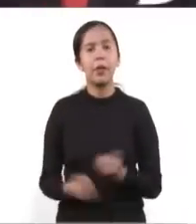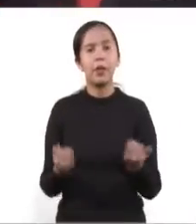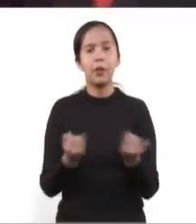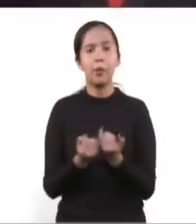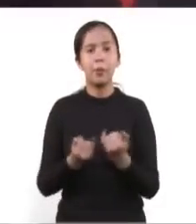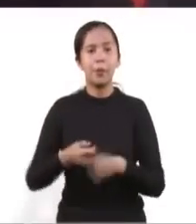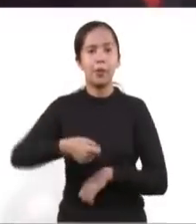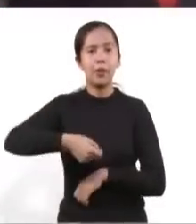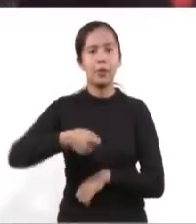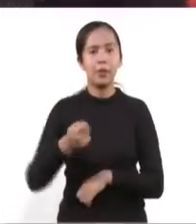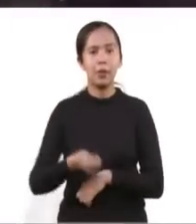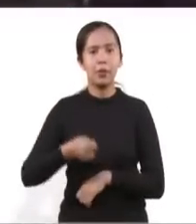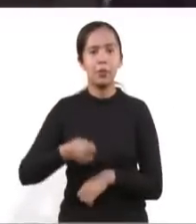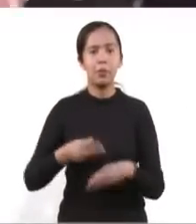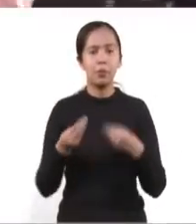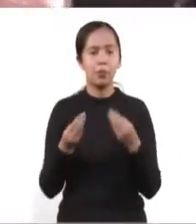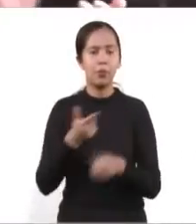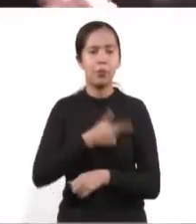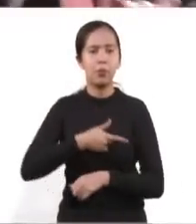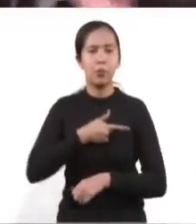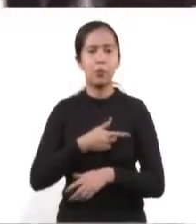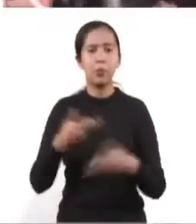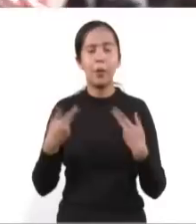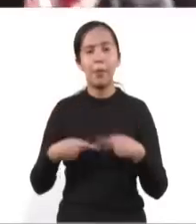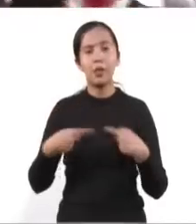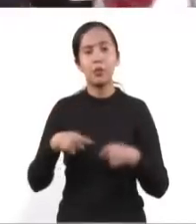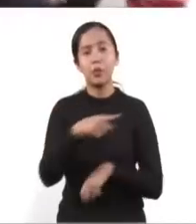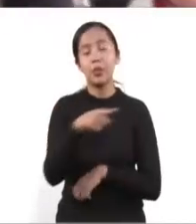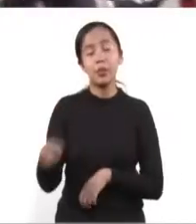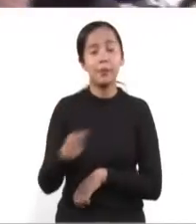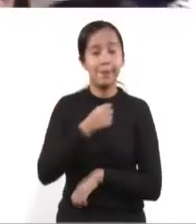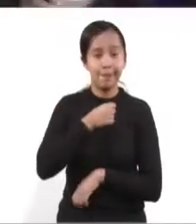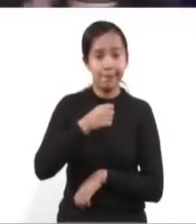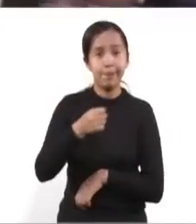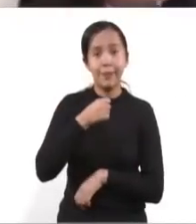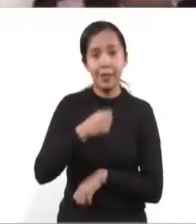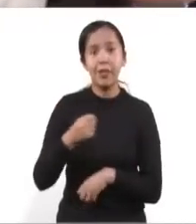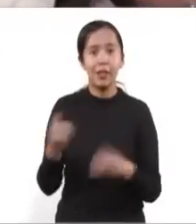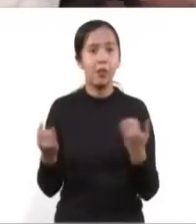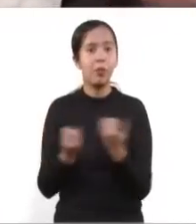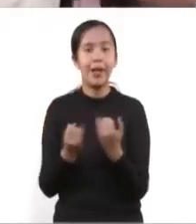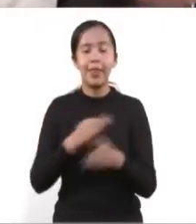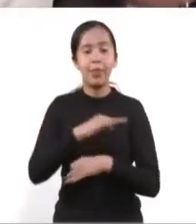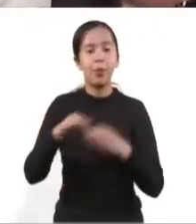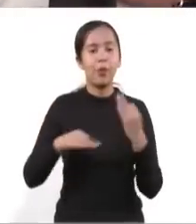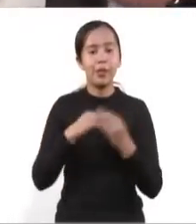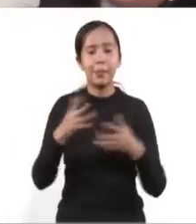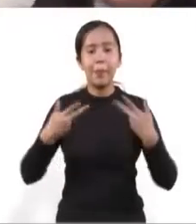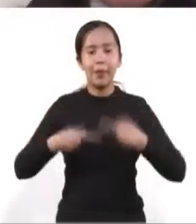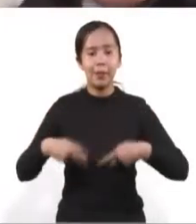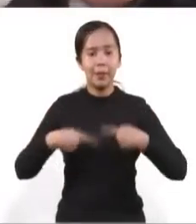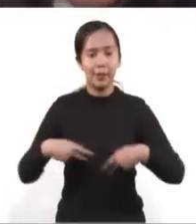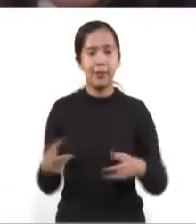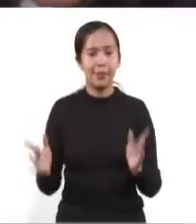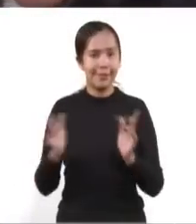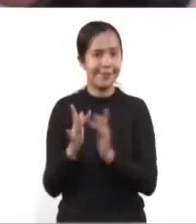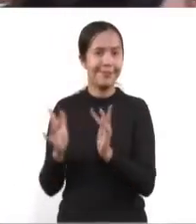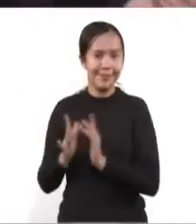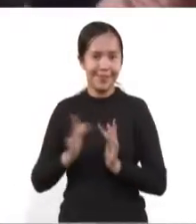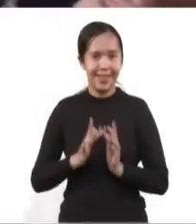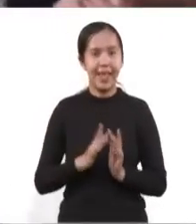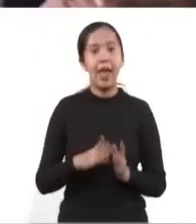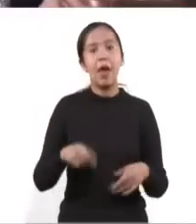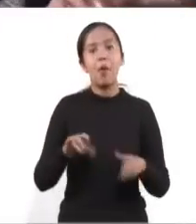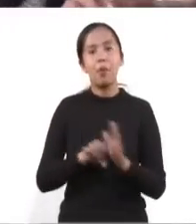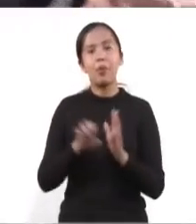Saludamos con mucho gusto a los representantes de medios de comunicación y a todas las personas que nos siguen en esta transmisión a través